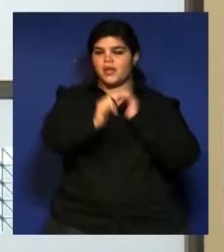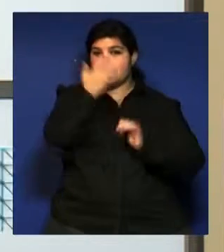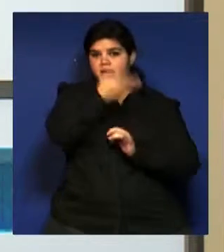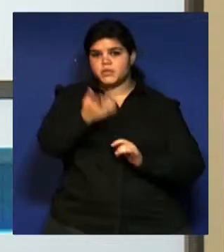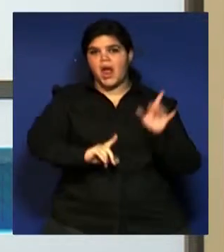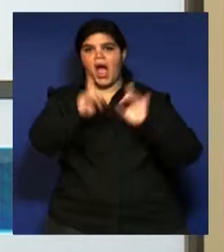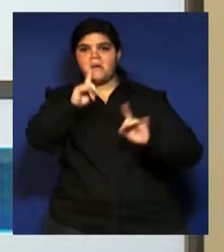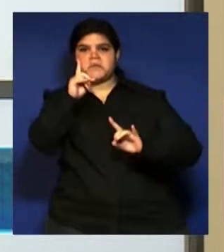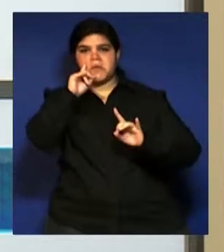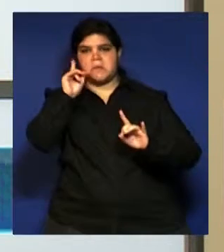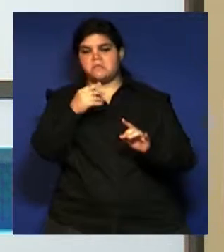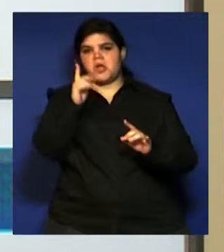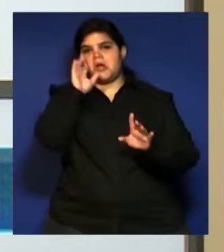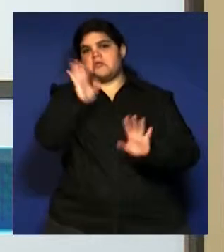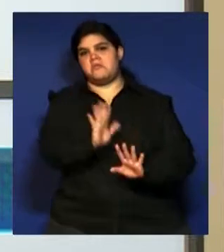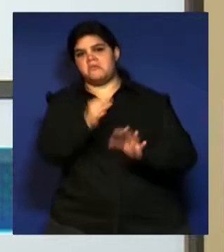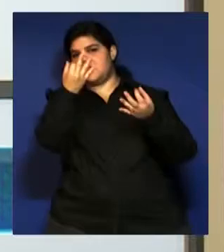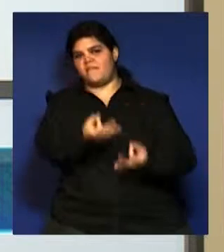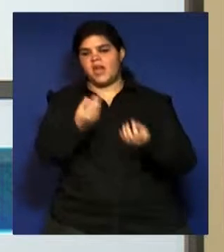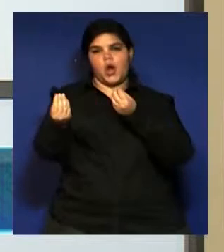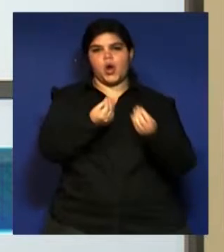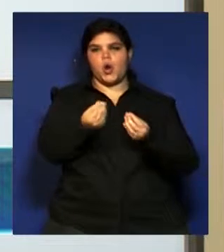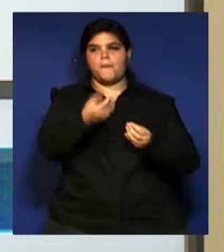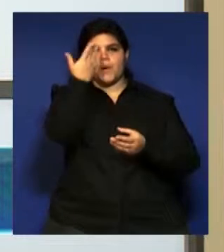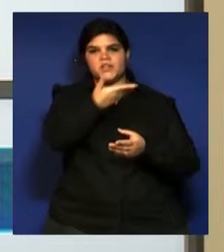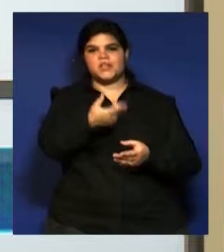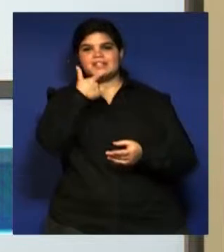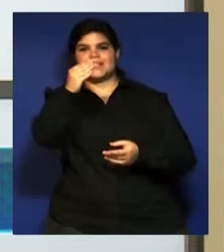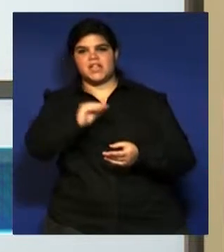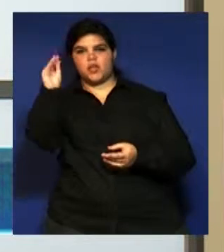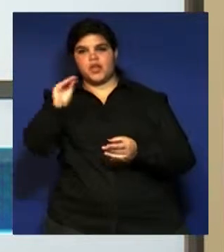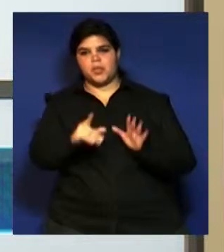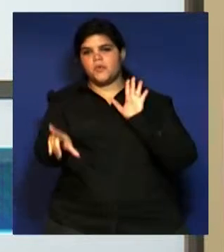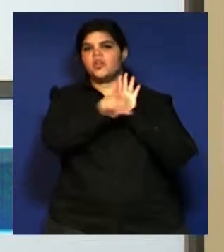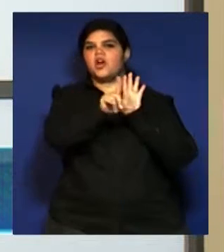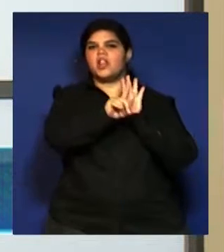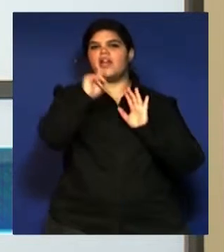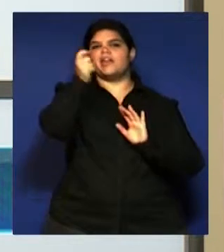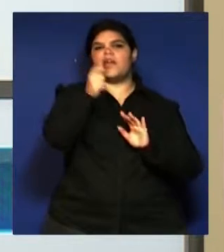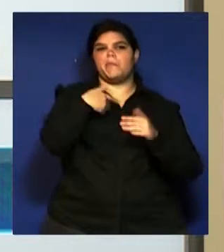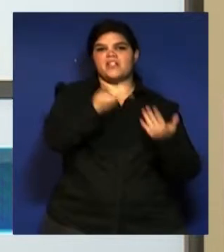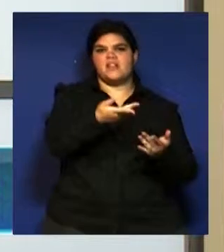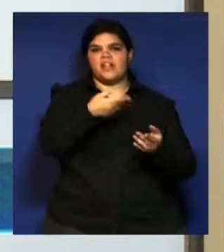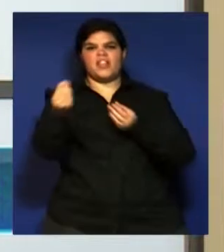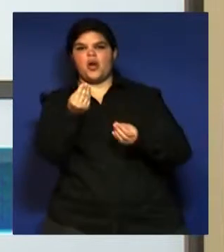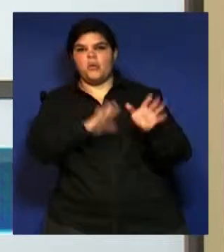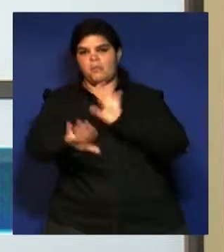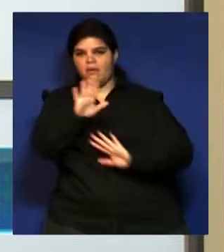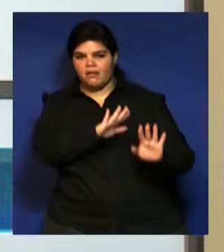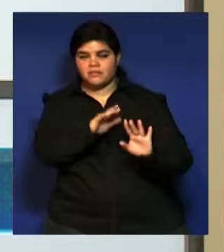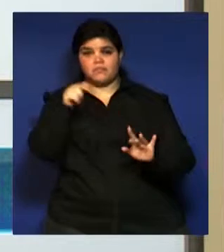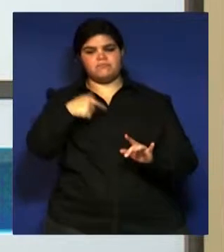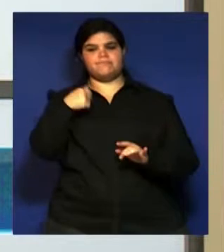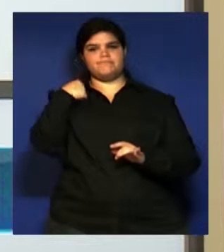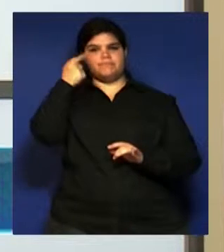atenta quizás a las particularidades de cada proyecto de los legisladores, ni tiene en mente quién presentó qué cosa y demás, me gustaría poder hacer